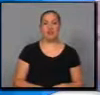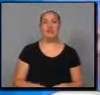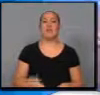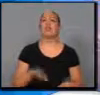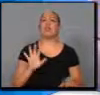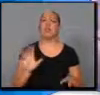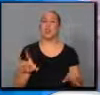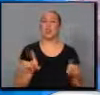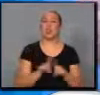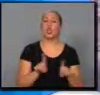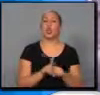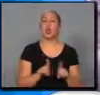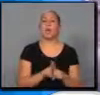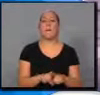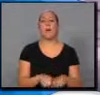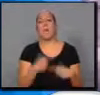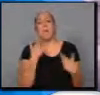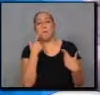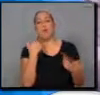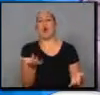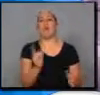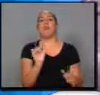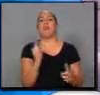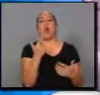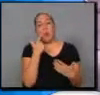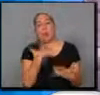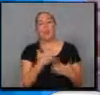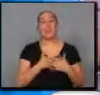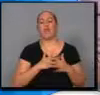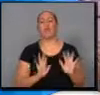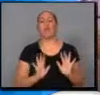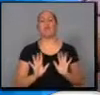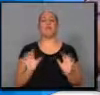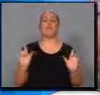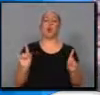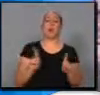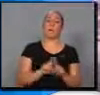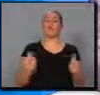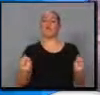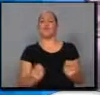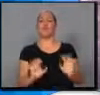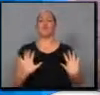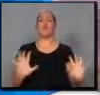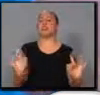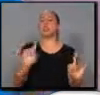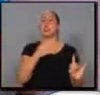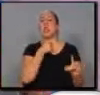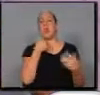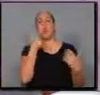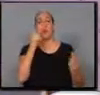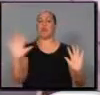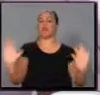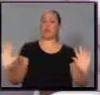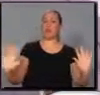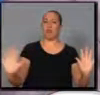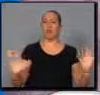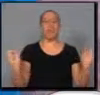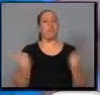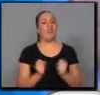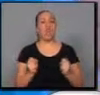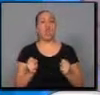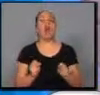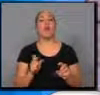tipo corto al andar mostrándose. Poco demostrativo. Sí. Perfil bajo, ¿no? Bueno, no le gusta. Está bien, no quiere andar mostrándose. No quiere mostrarse. Frío. Eso, a